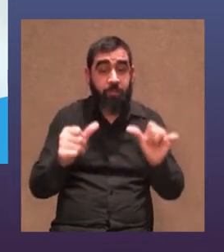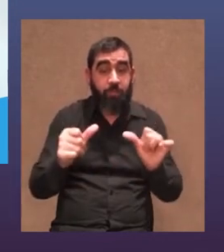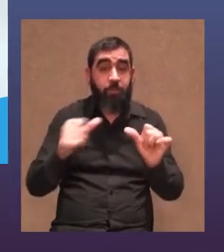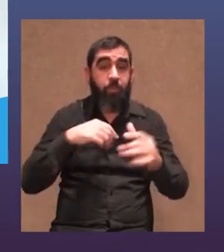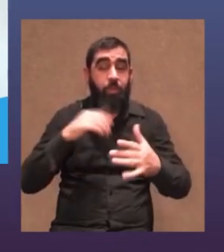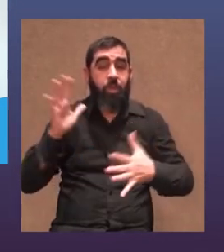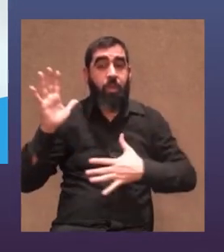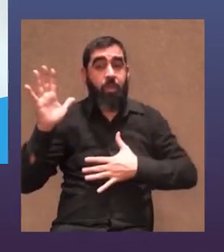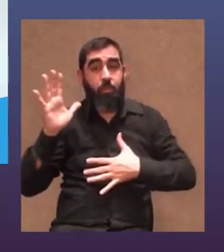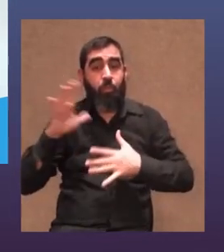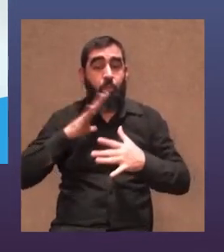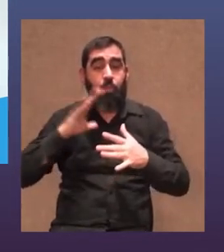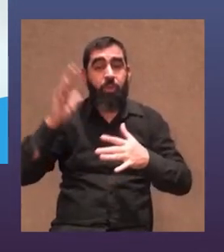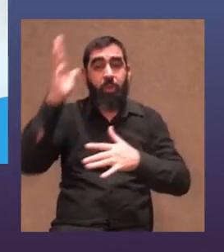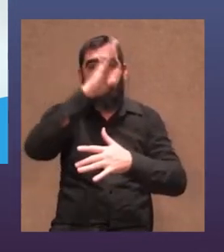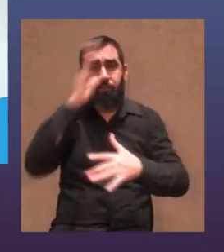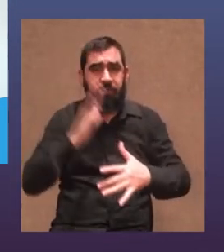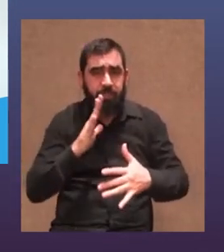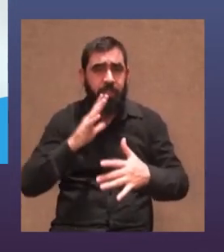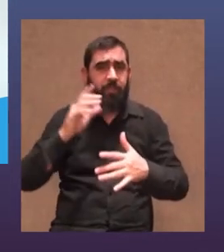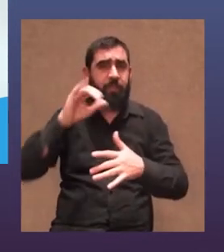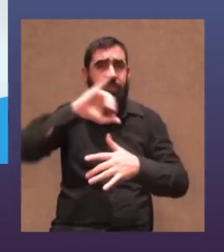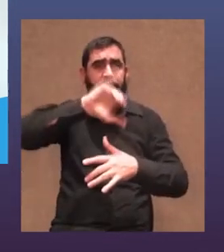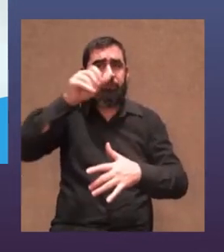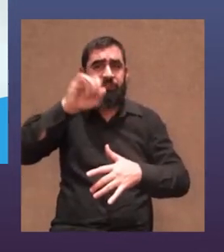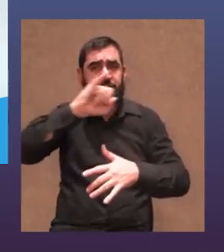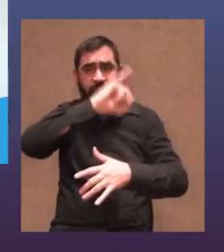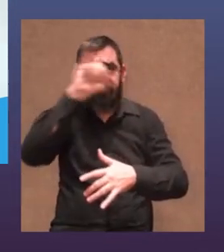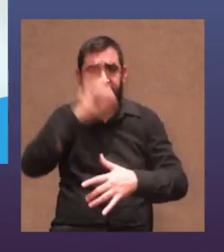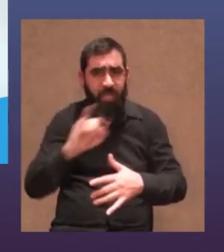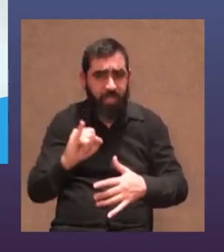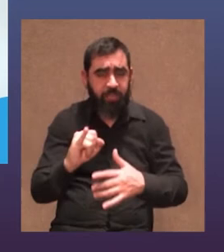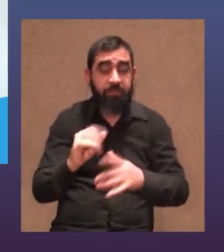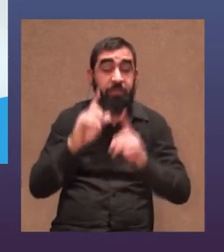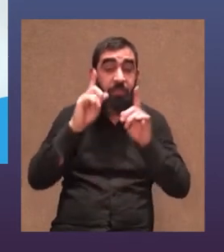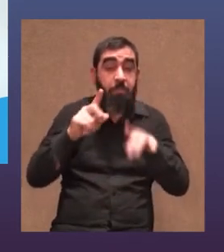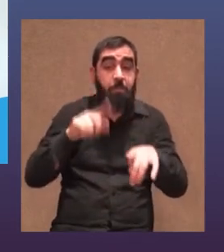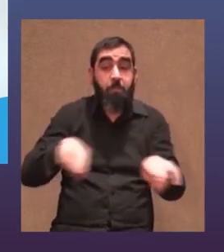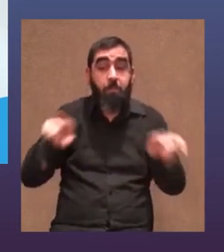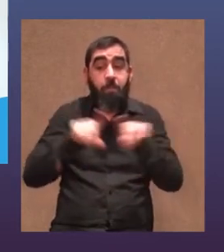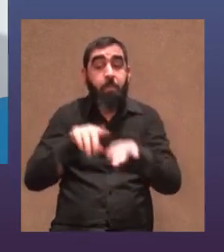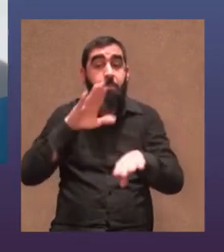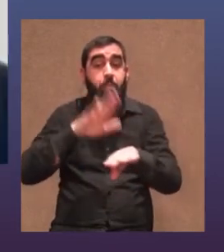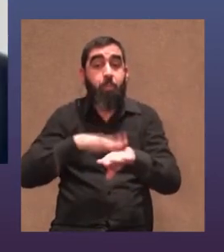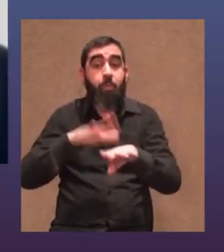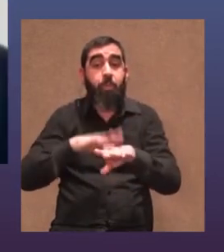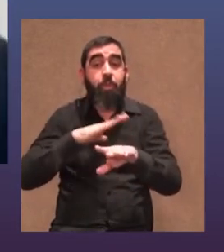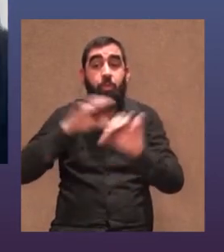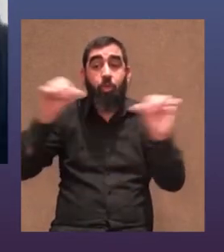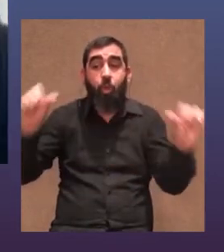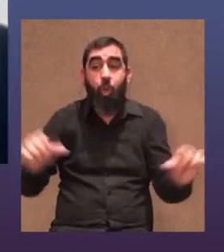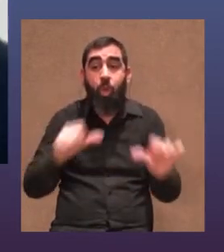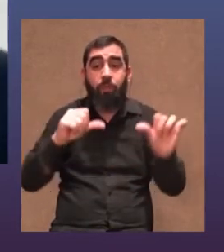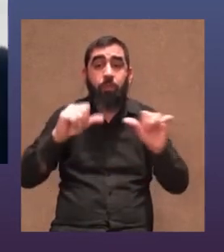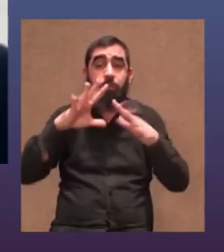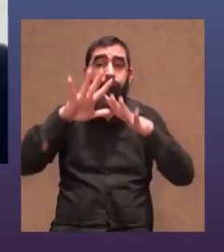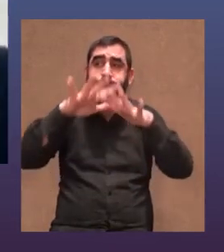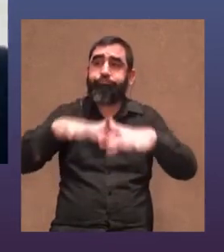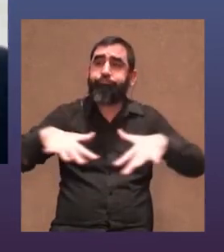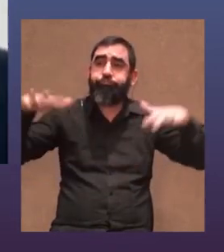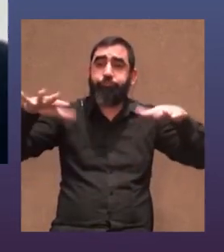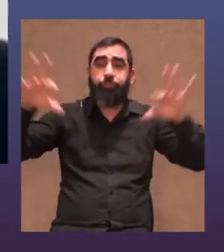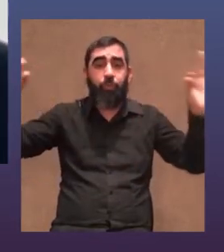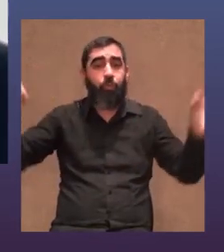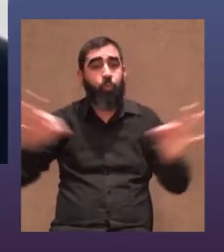tango, haciendo música brasilera, haciendo jazz, y al mismo tiempo haciendo una sinfonía de Beethoven o de Mahler,